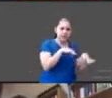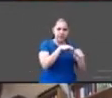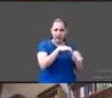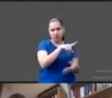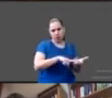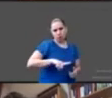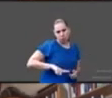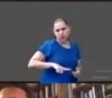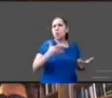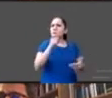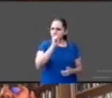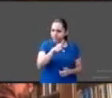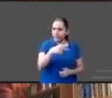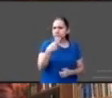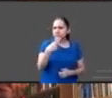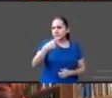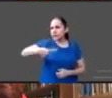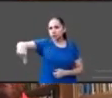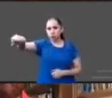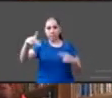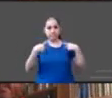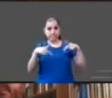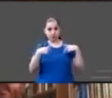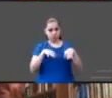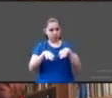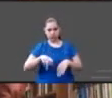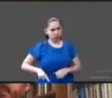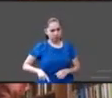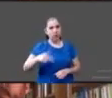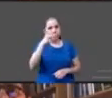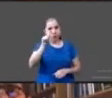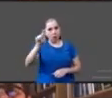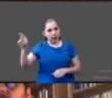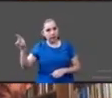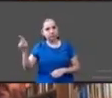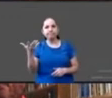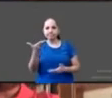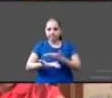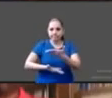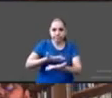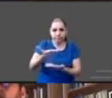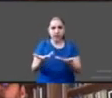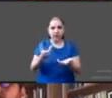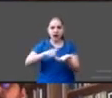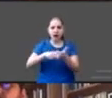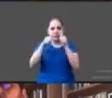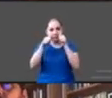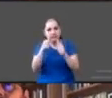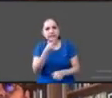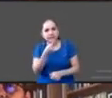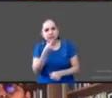niños y niñas que no tienen que ser responsables de la niñez, que trabajan en las comunidades, a docentes, a